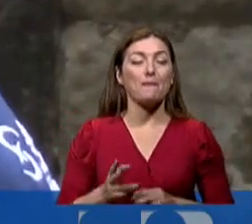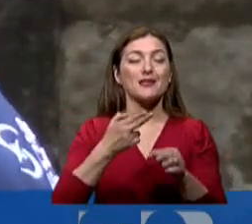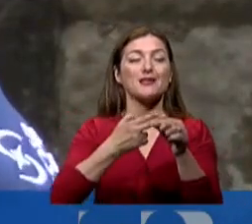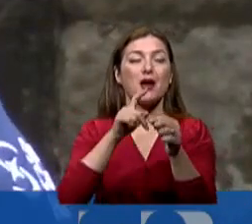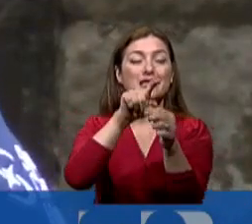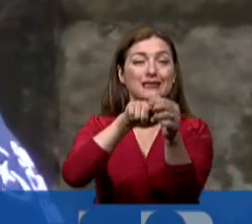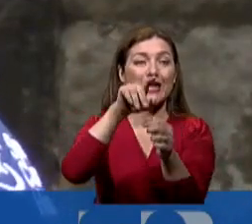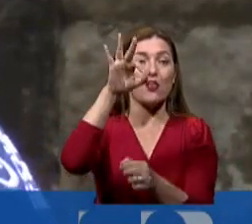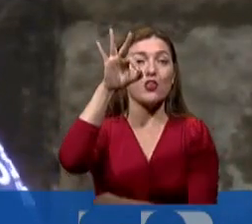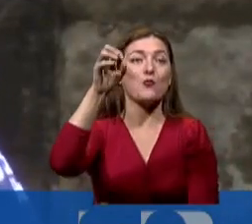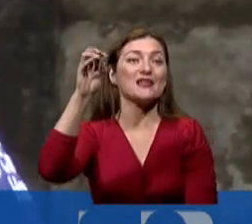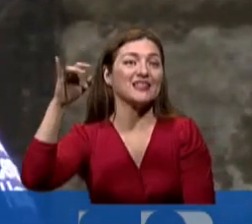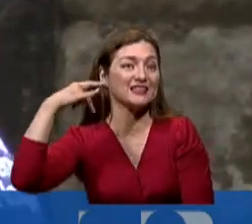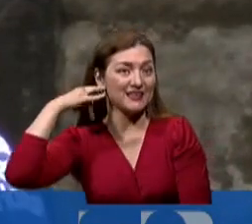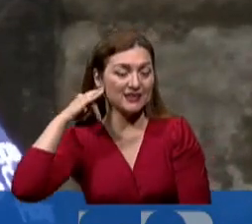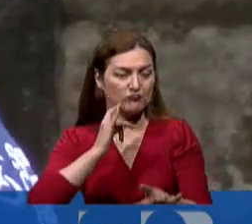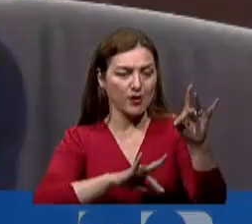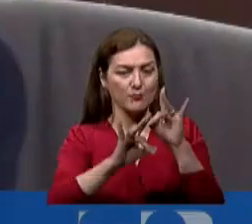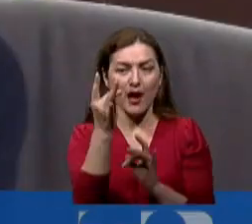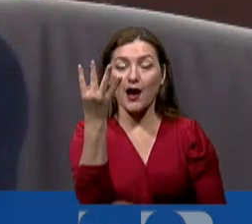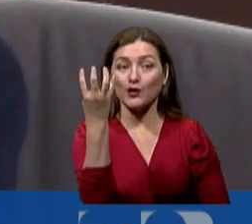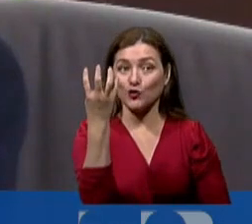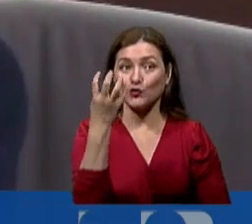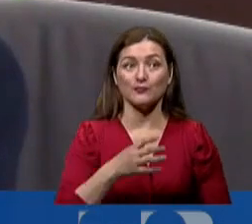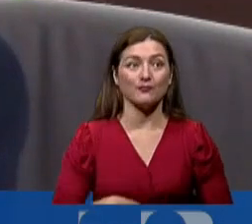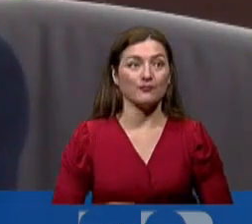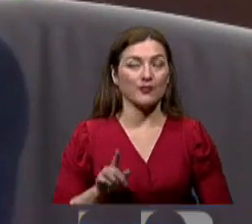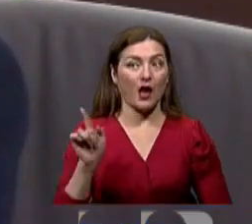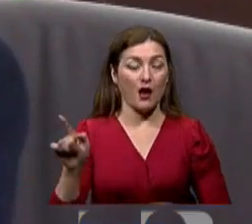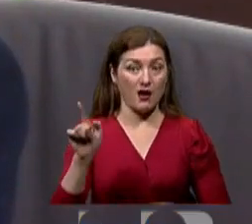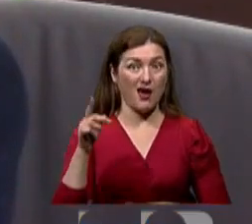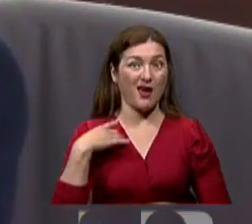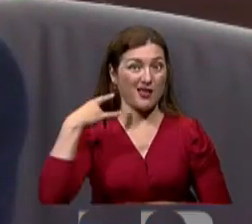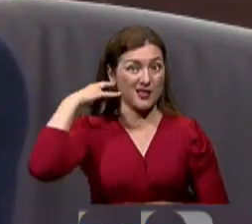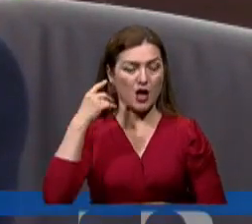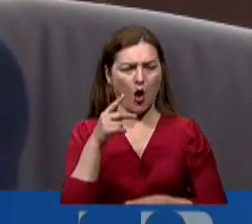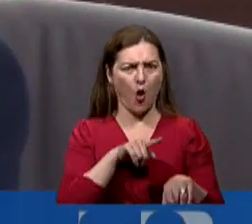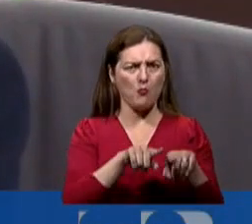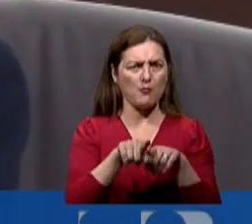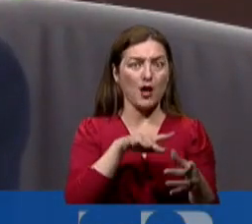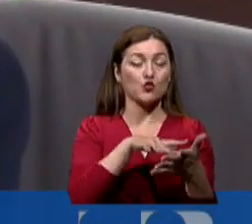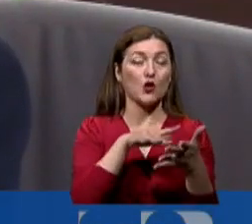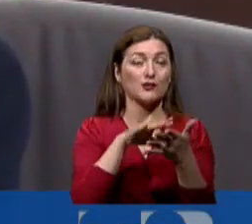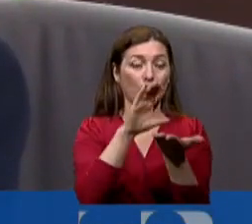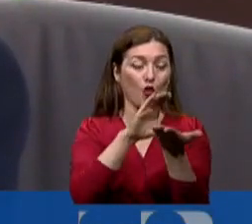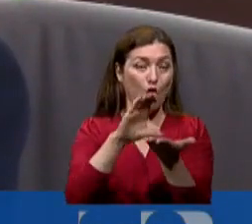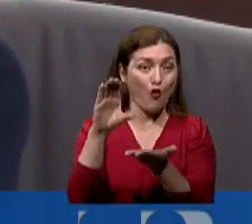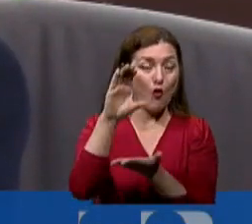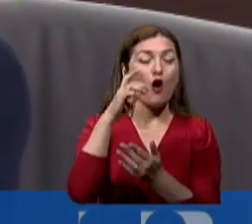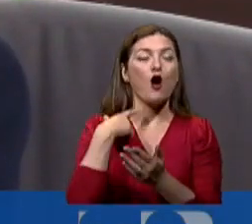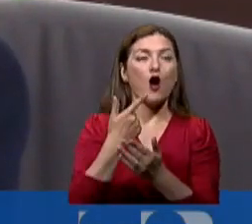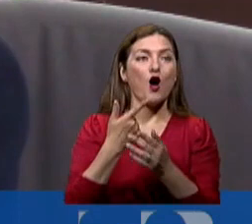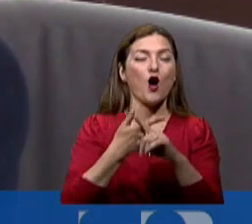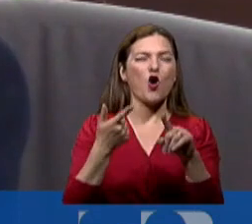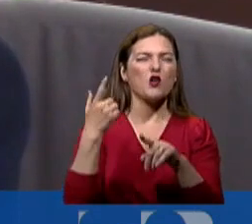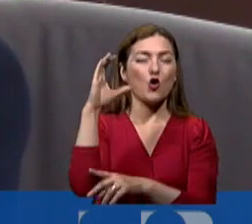900 inscritas aproximadamente y solamente seleccionaron a 14. Tuvo que competir con estudiantes de Colombia, con estudiantes de